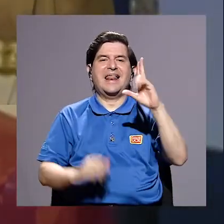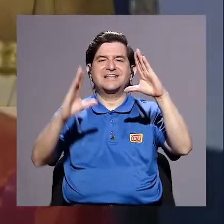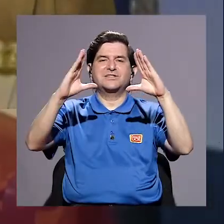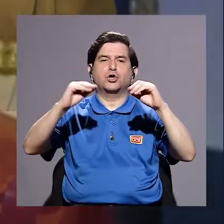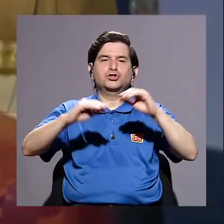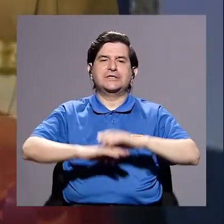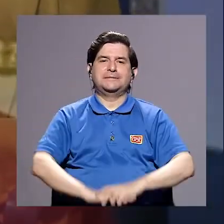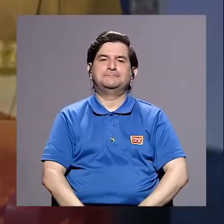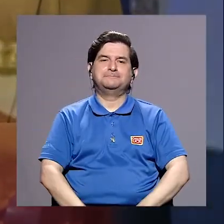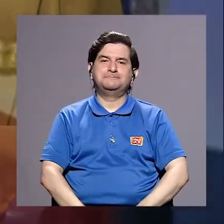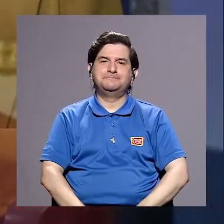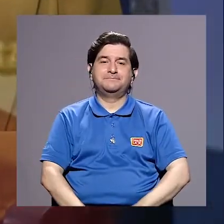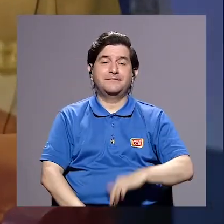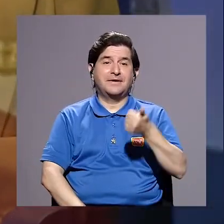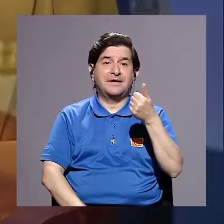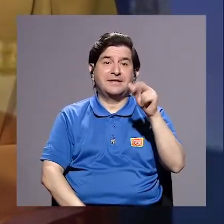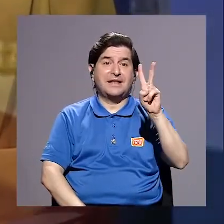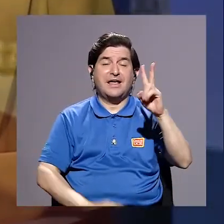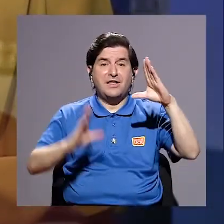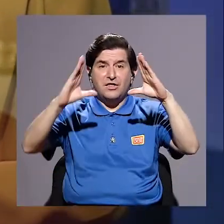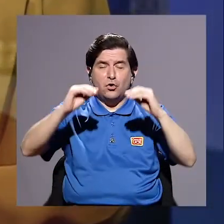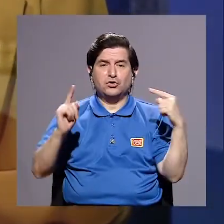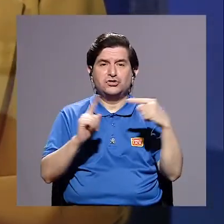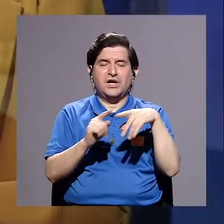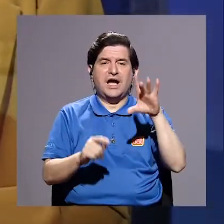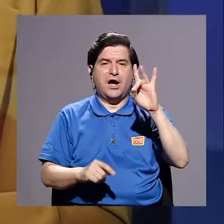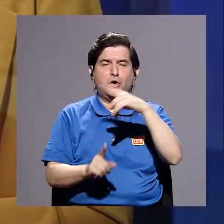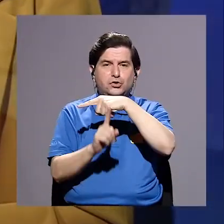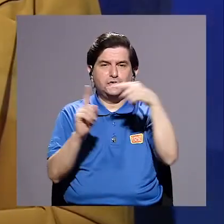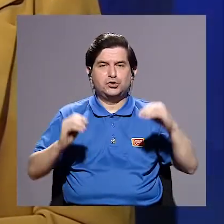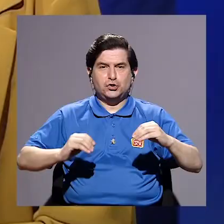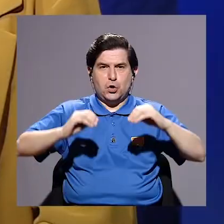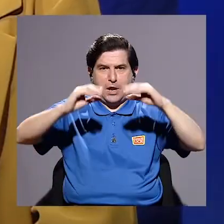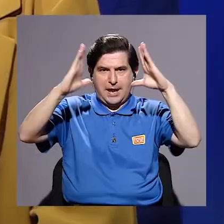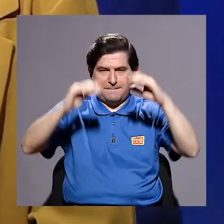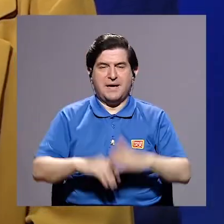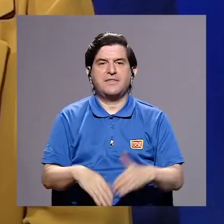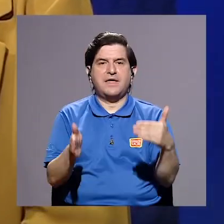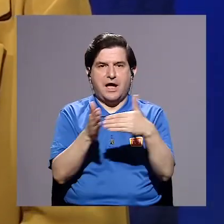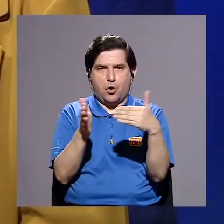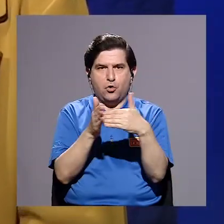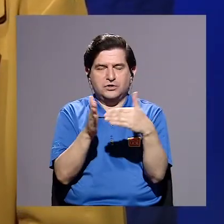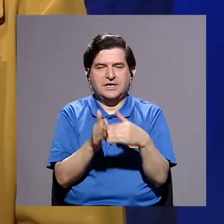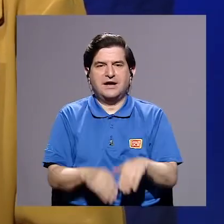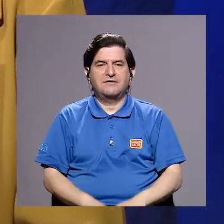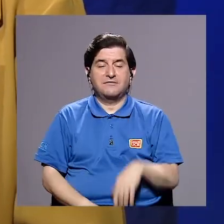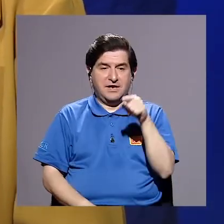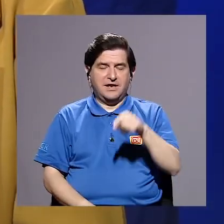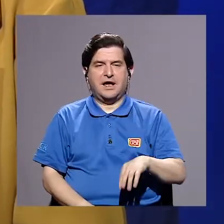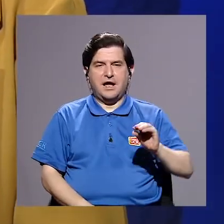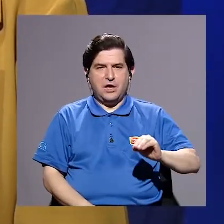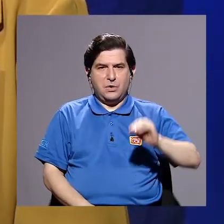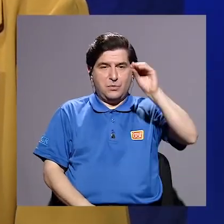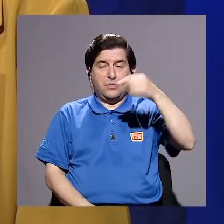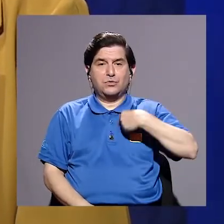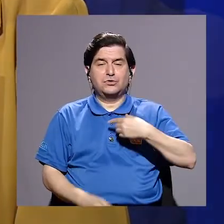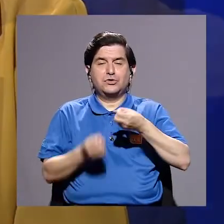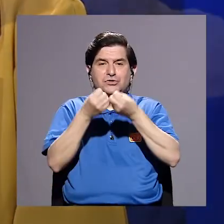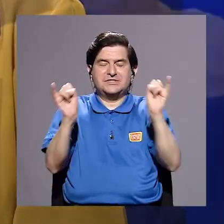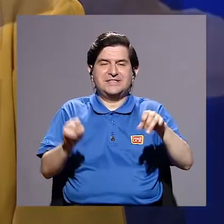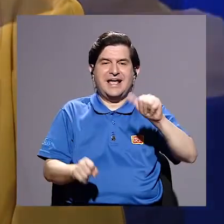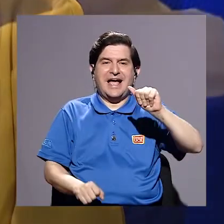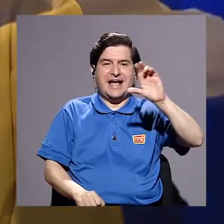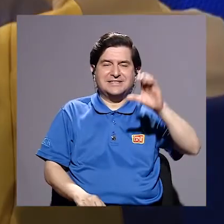de la noche. Así es que de 12 de la noche a 8:30 de la mañana, que lo volvían a prender, yo estaba sin